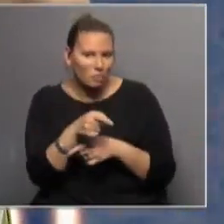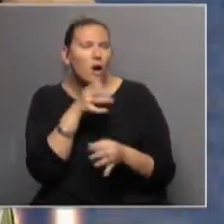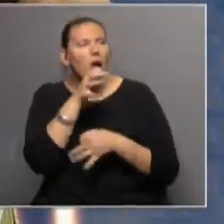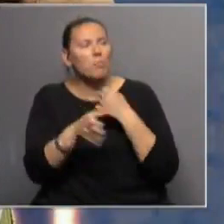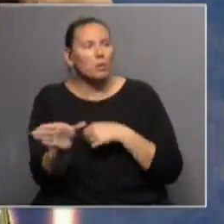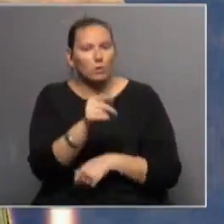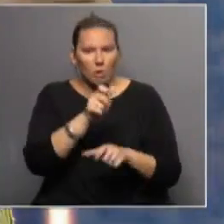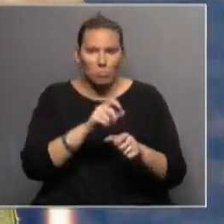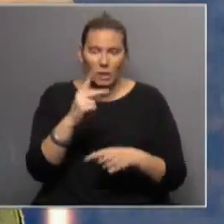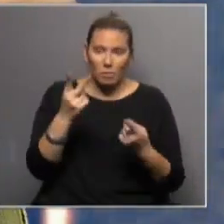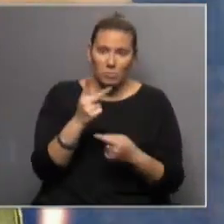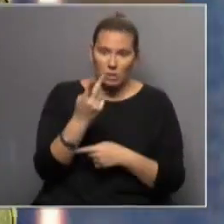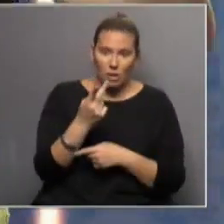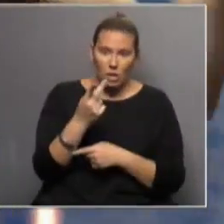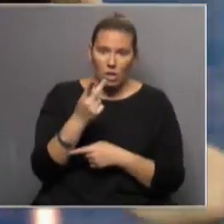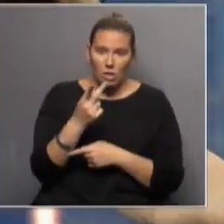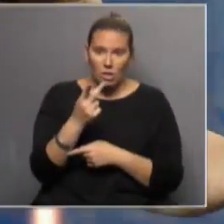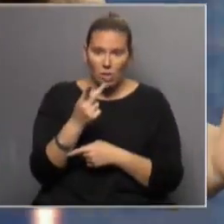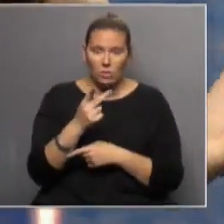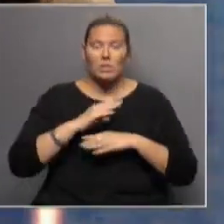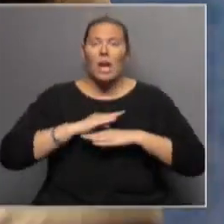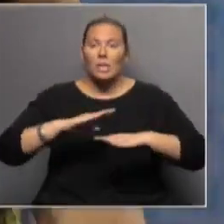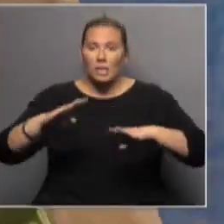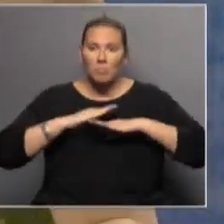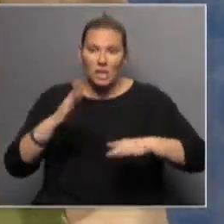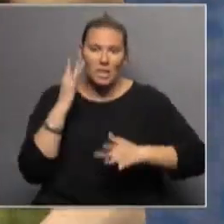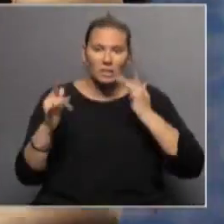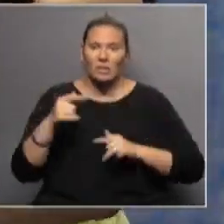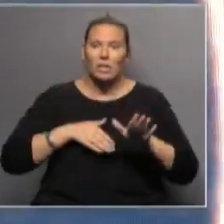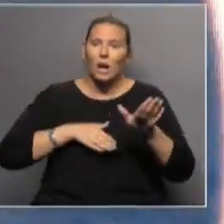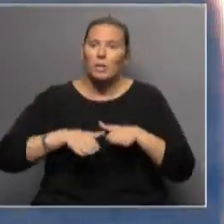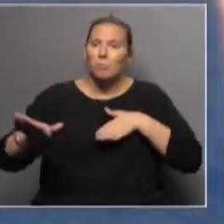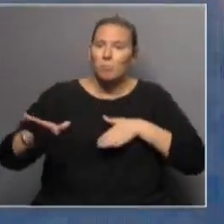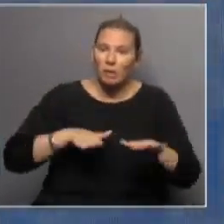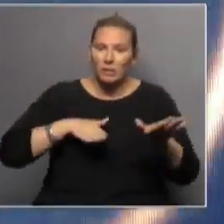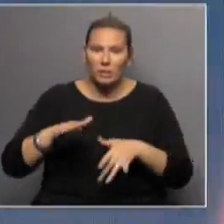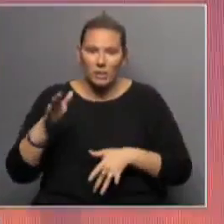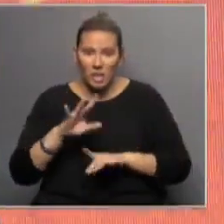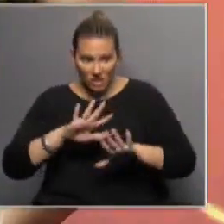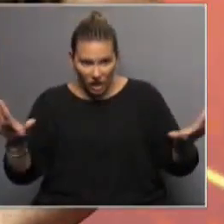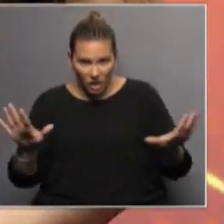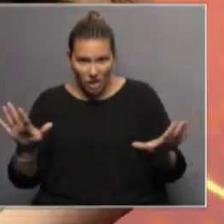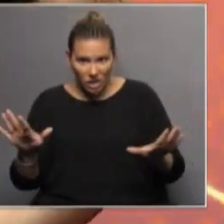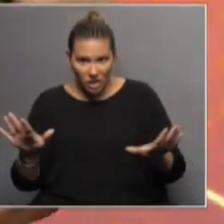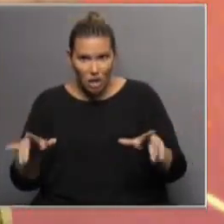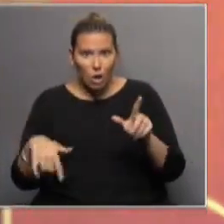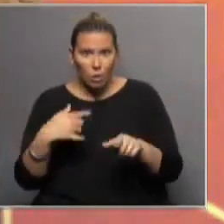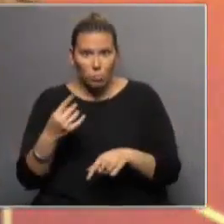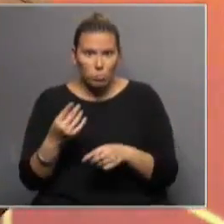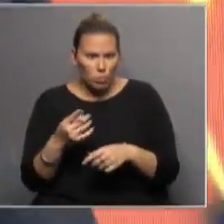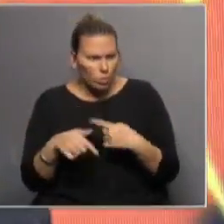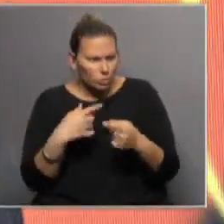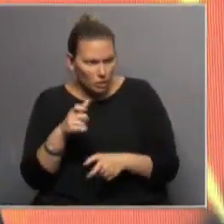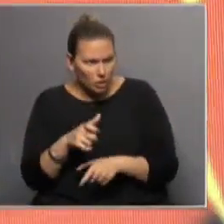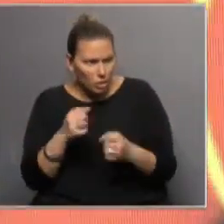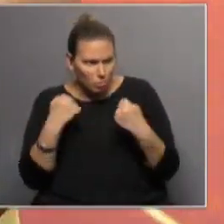saben. Hay dos deportes, gimnasia artística y patín artístico. Nada más. Qué horror. Habrá mucha gente atrás tuyo en eso,